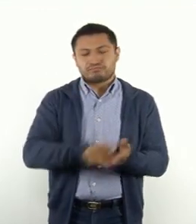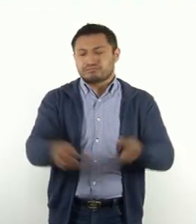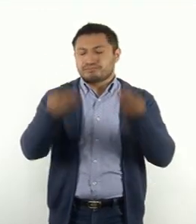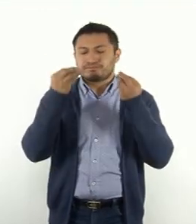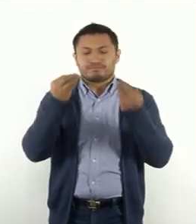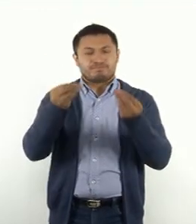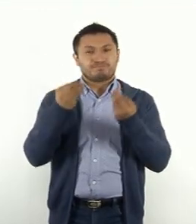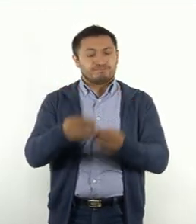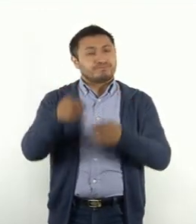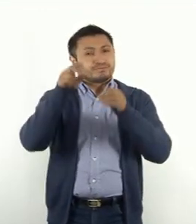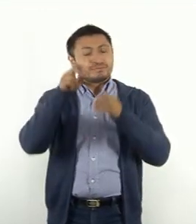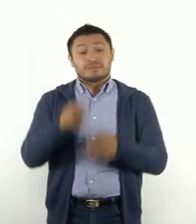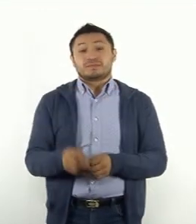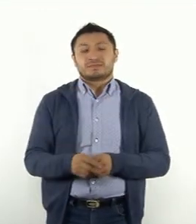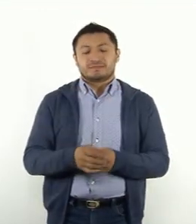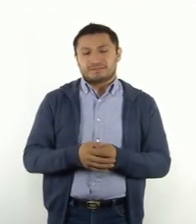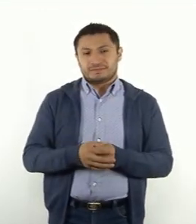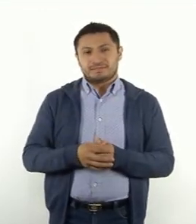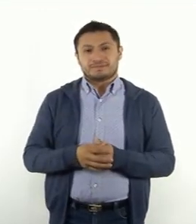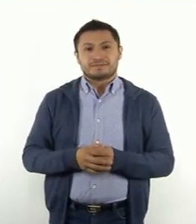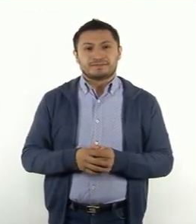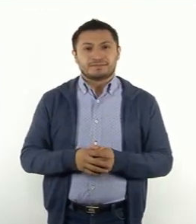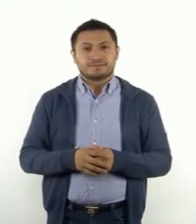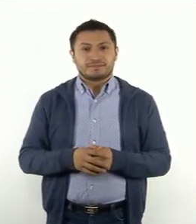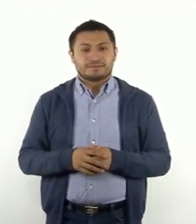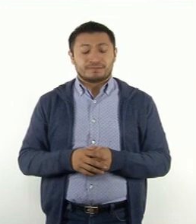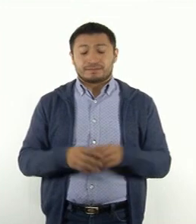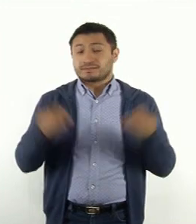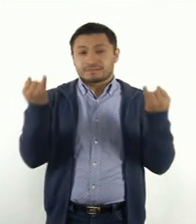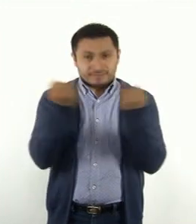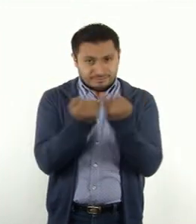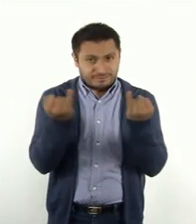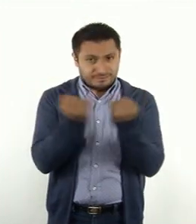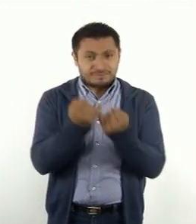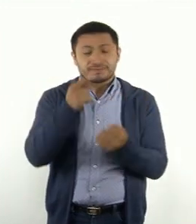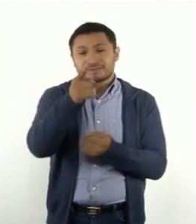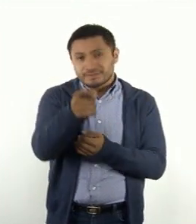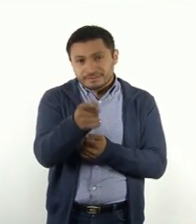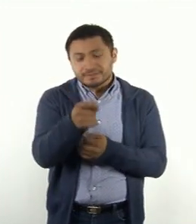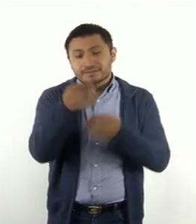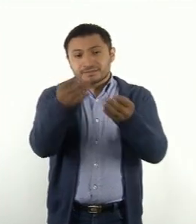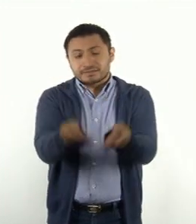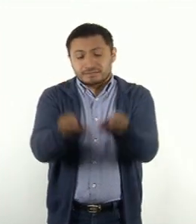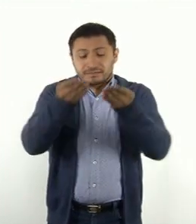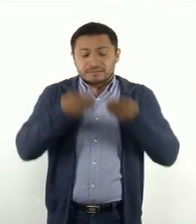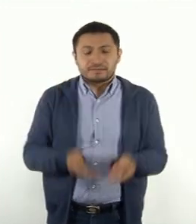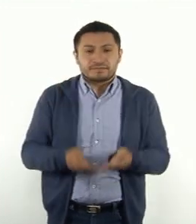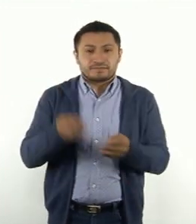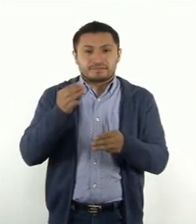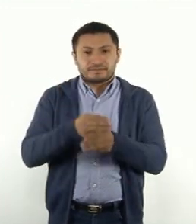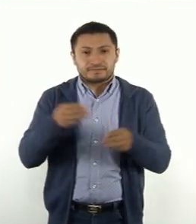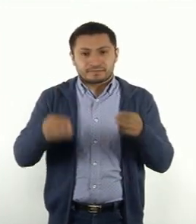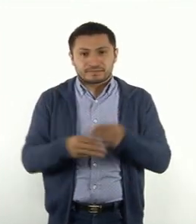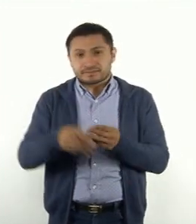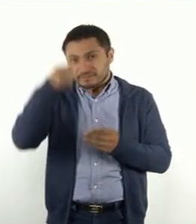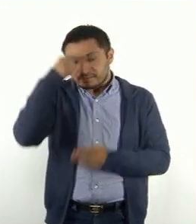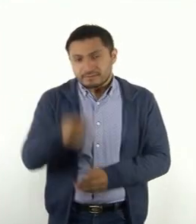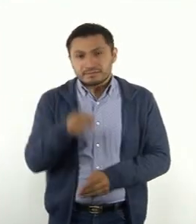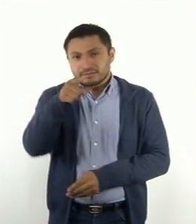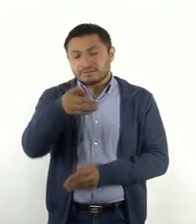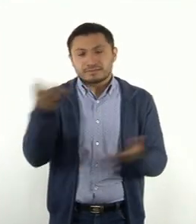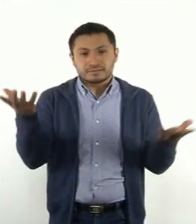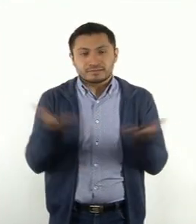ideas, inquietudes y reflexiones. Asimismo, dispongan el material para elaborar el cuadro